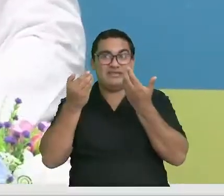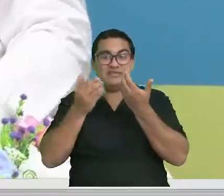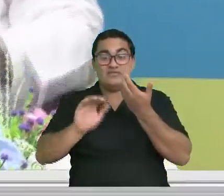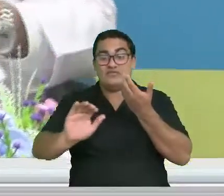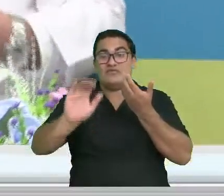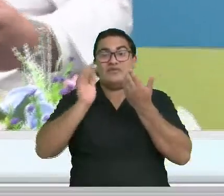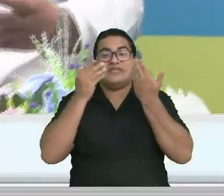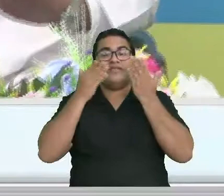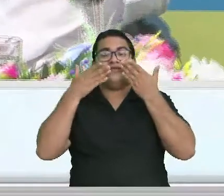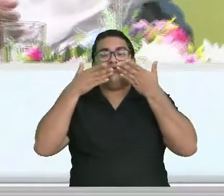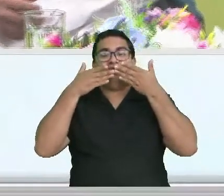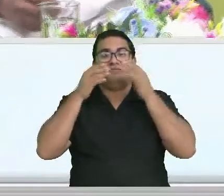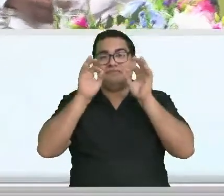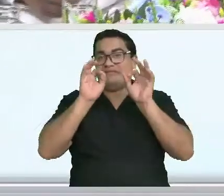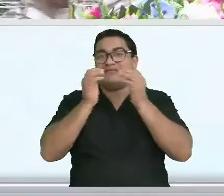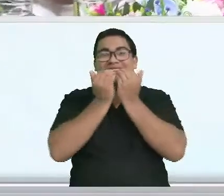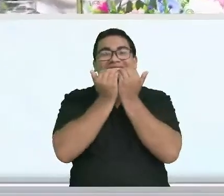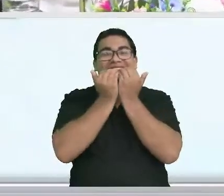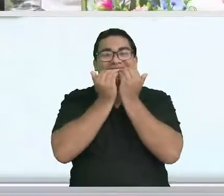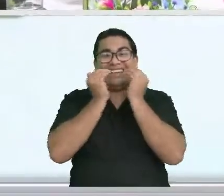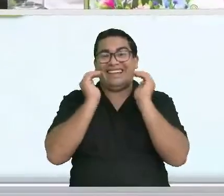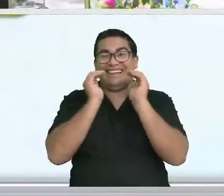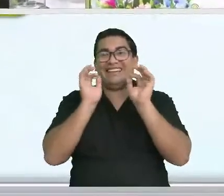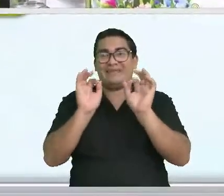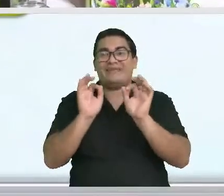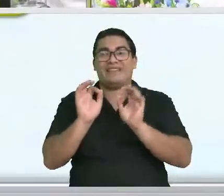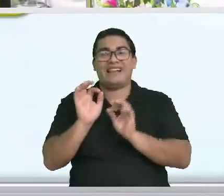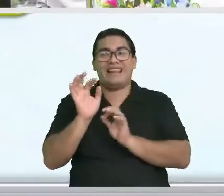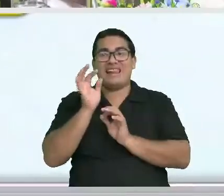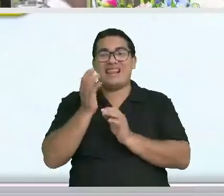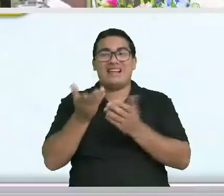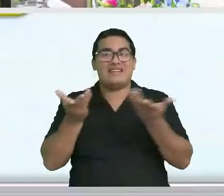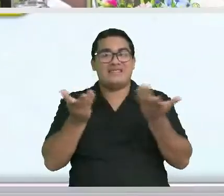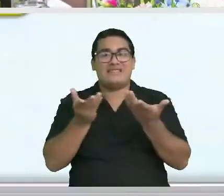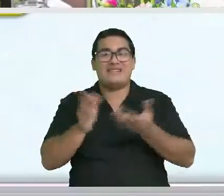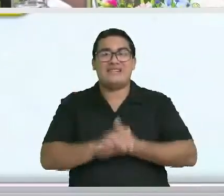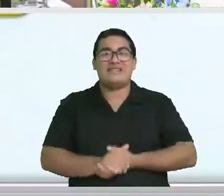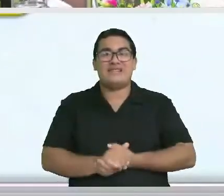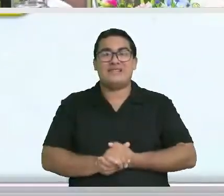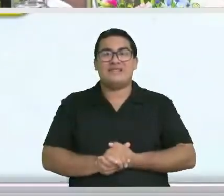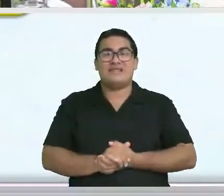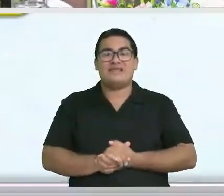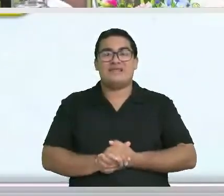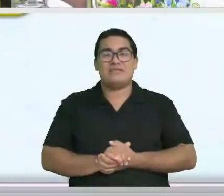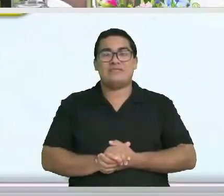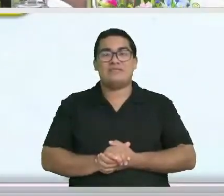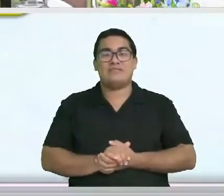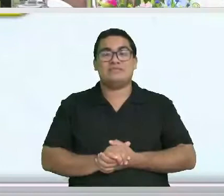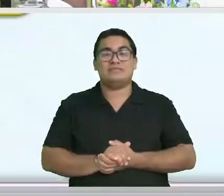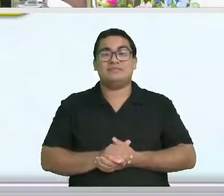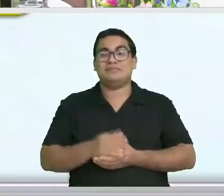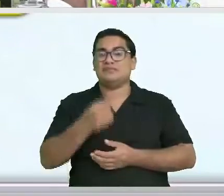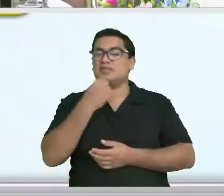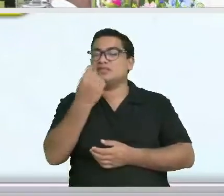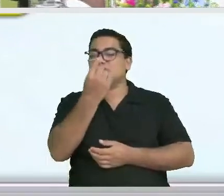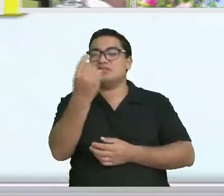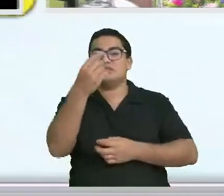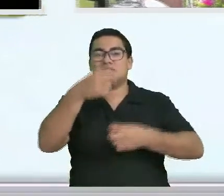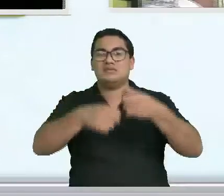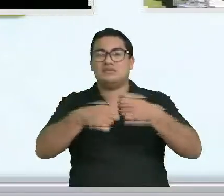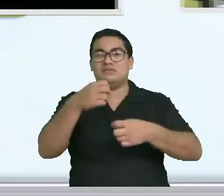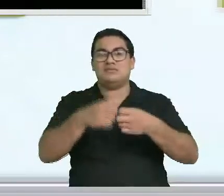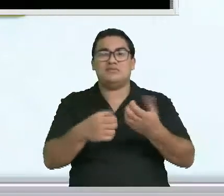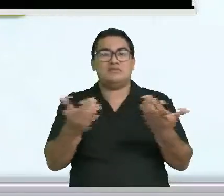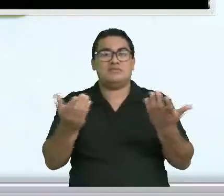sí. Entonces ellos con la lengua tienen esa como una manía, pues. Es una manía. ¿A quiénes suele afectar entonces? Si suele